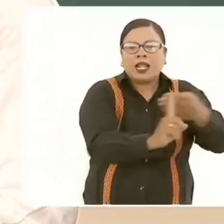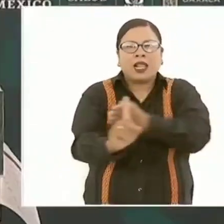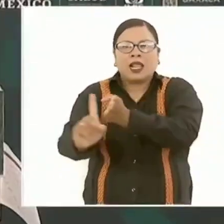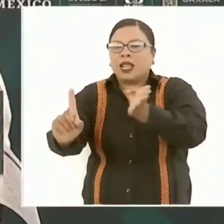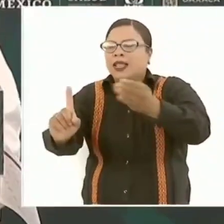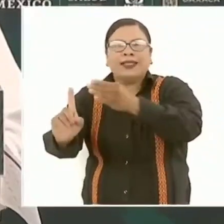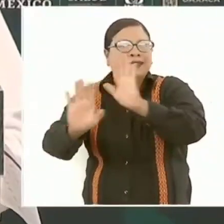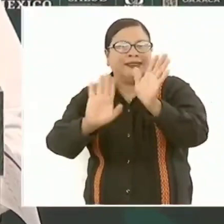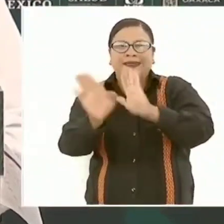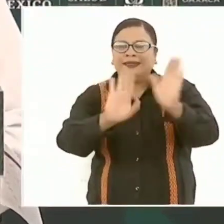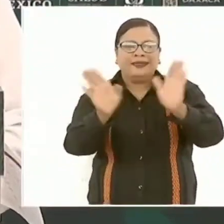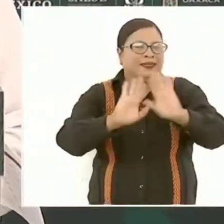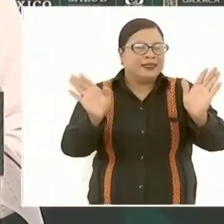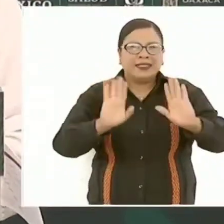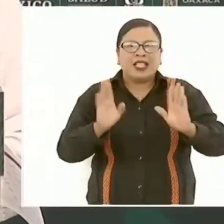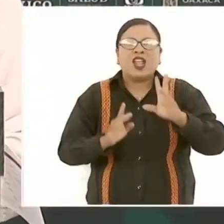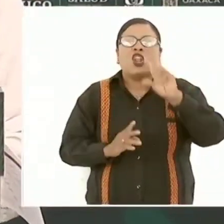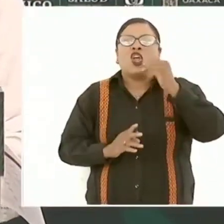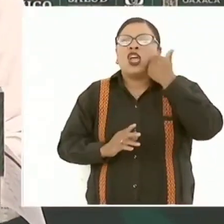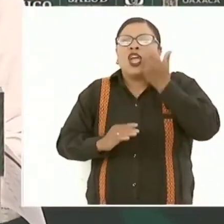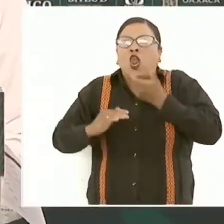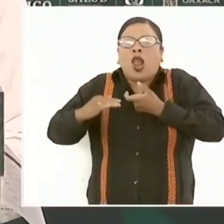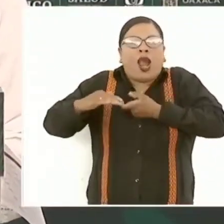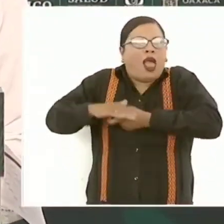porque no queremos que haya moche.